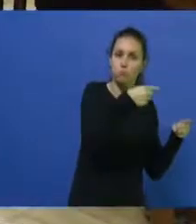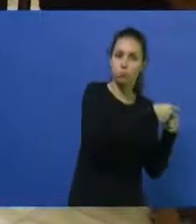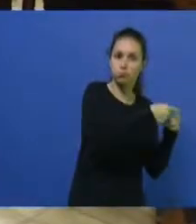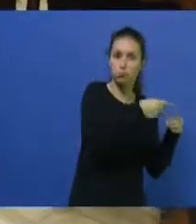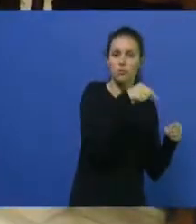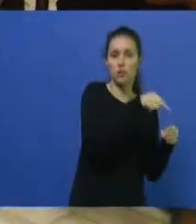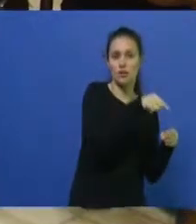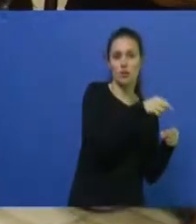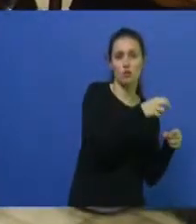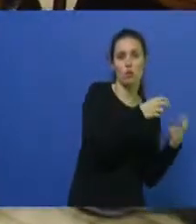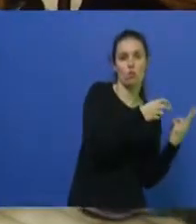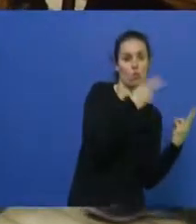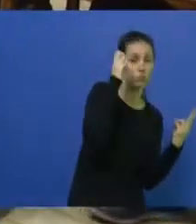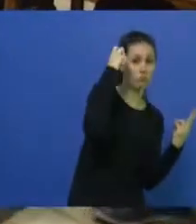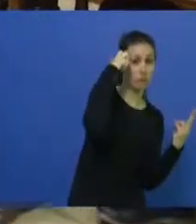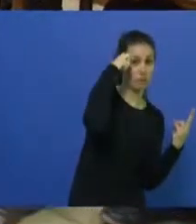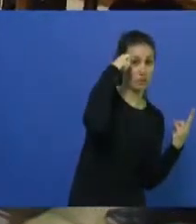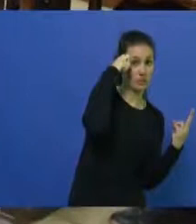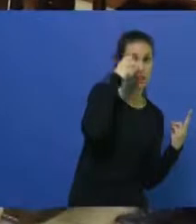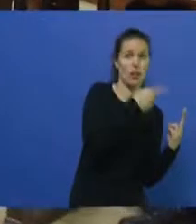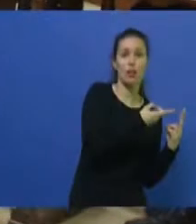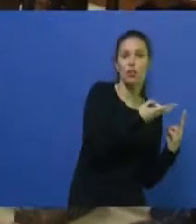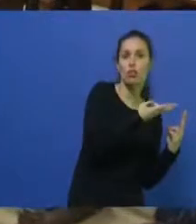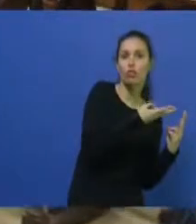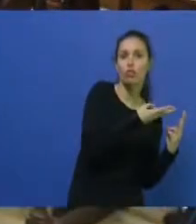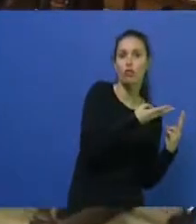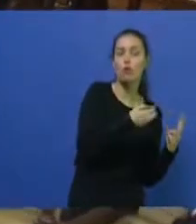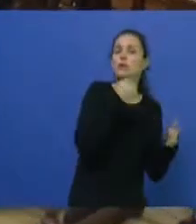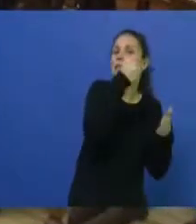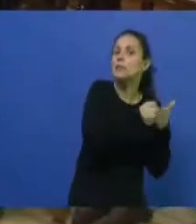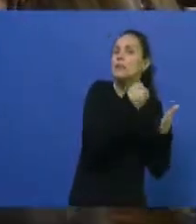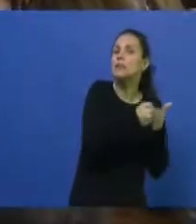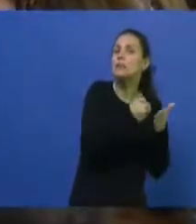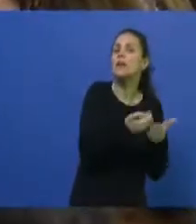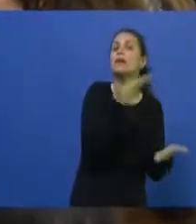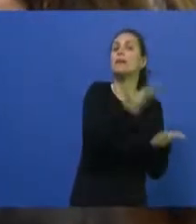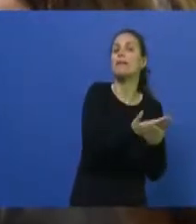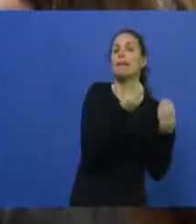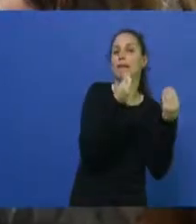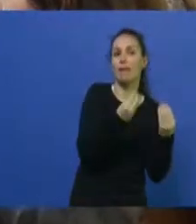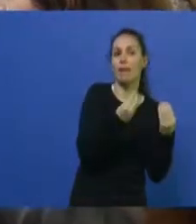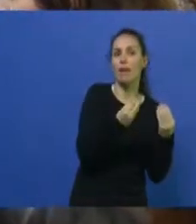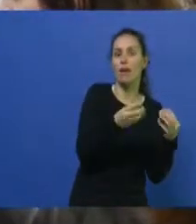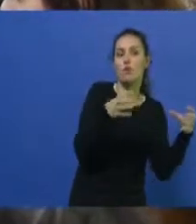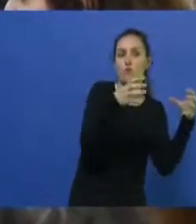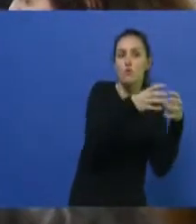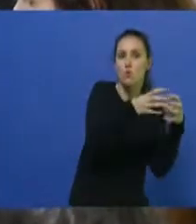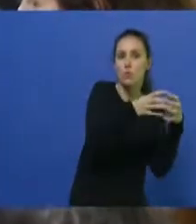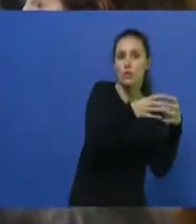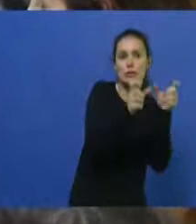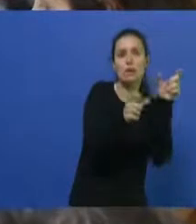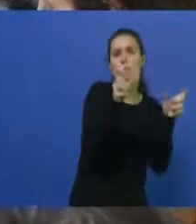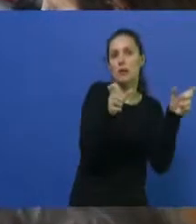es el caso de Nora Landar y Gustavo Bustamante, ellos planteaban con insistencia la constitución de una cooperativa de usuarios. Exacto, ¿qué quedó